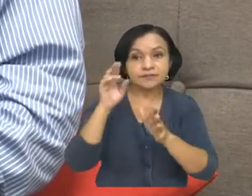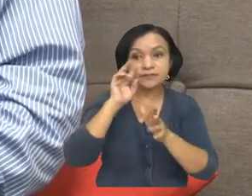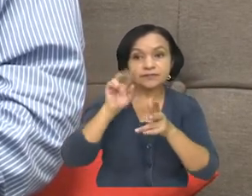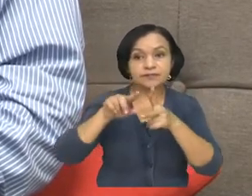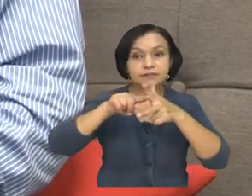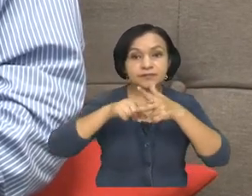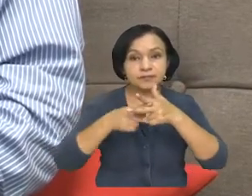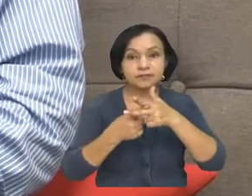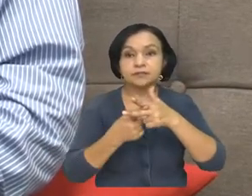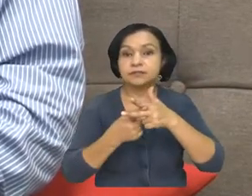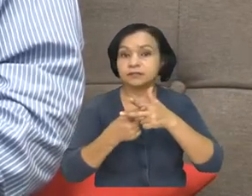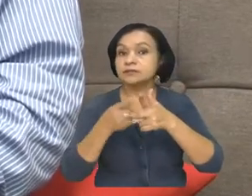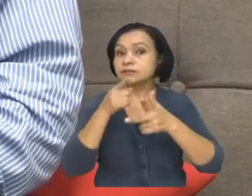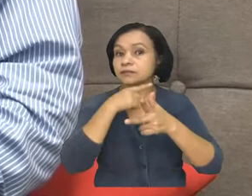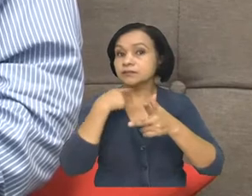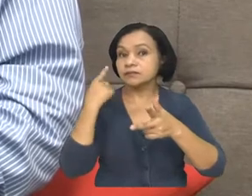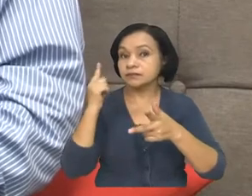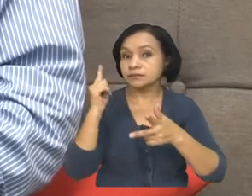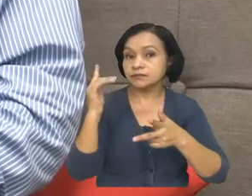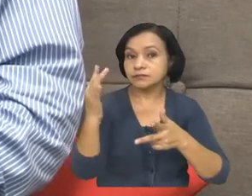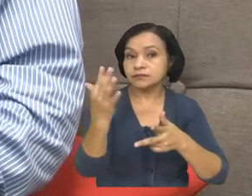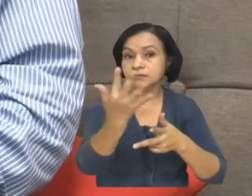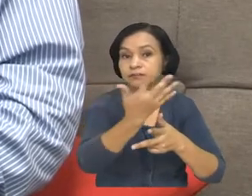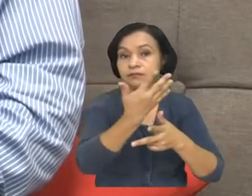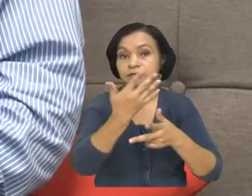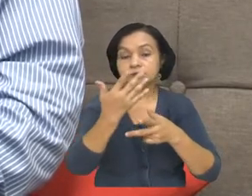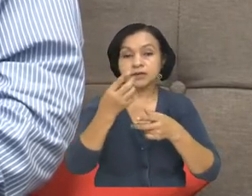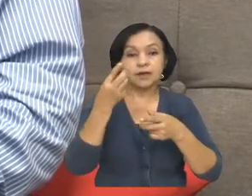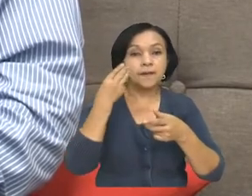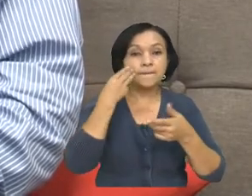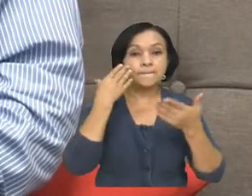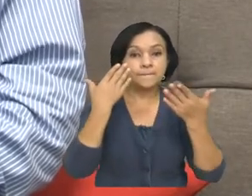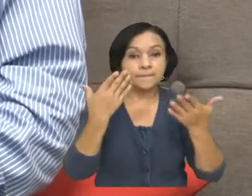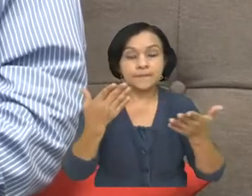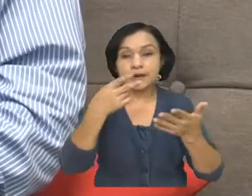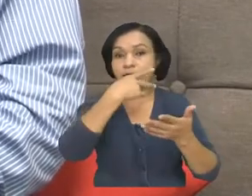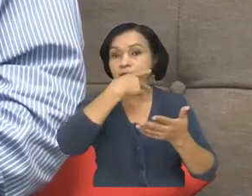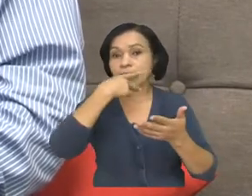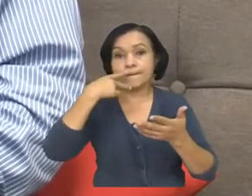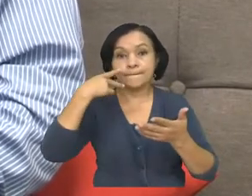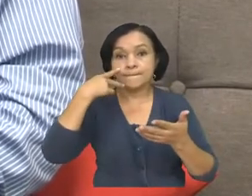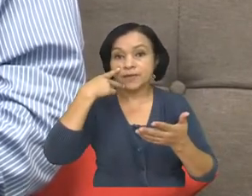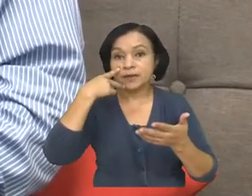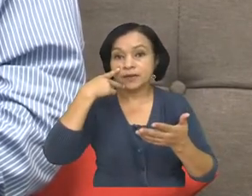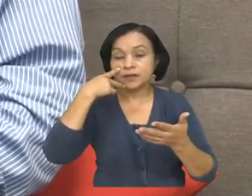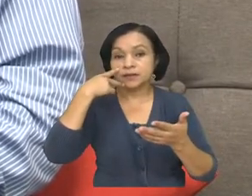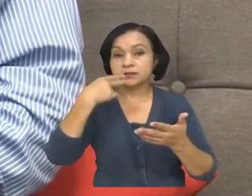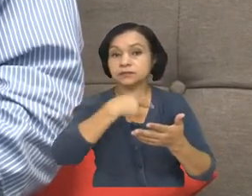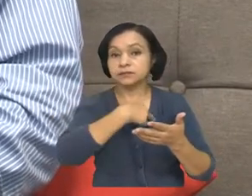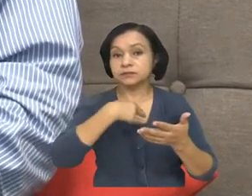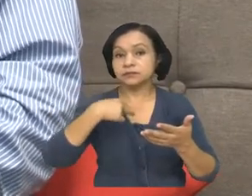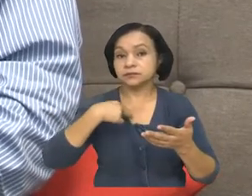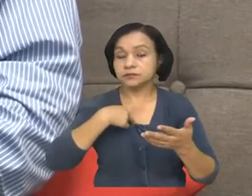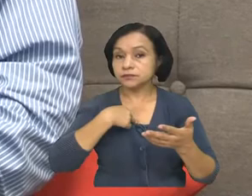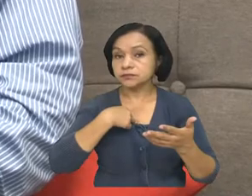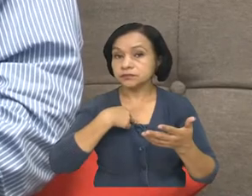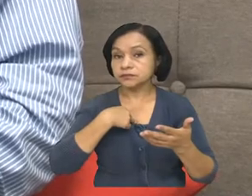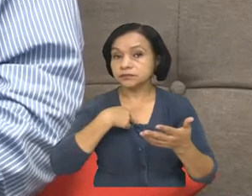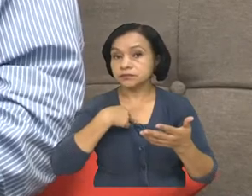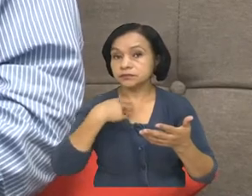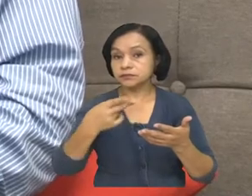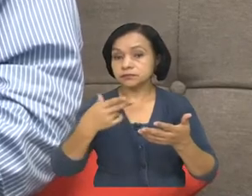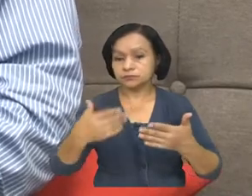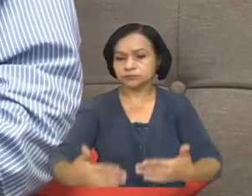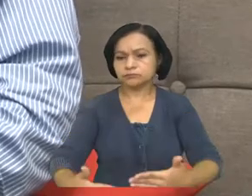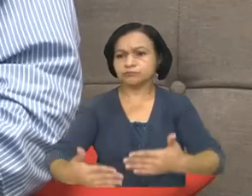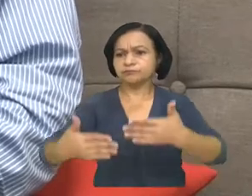en fino, digamos, todo lo que ya mayo, junio, ahí en Vía Progreso se construyó una de las trincheras